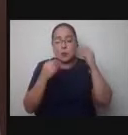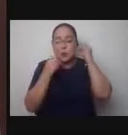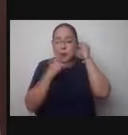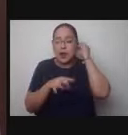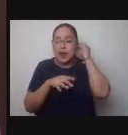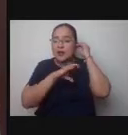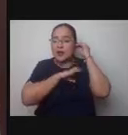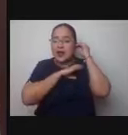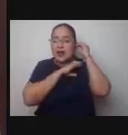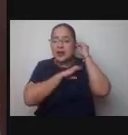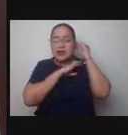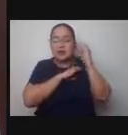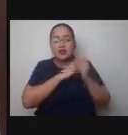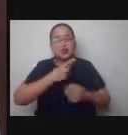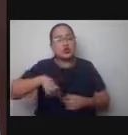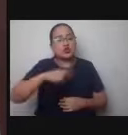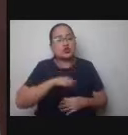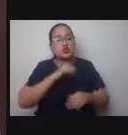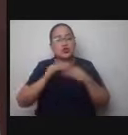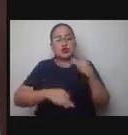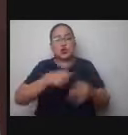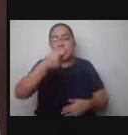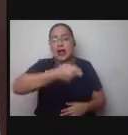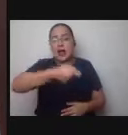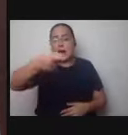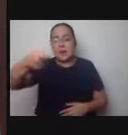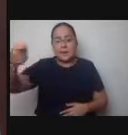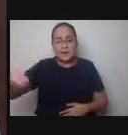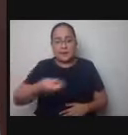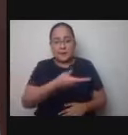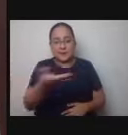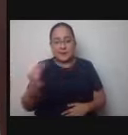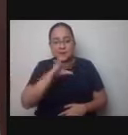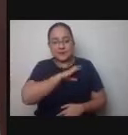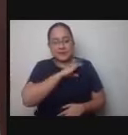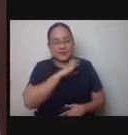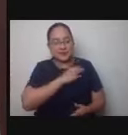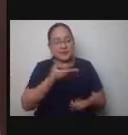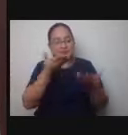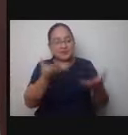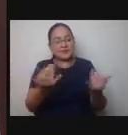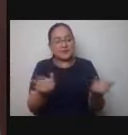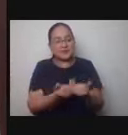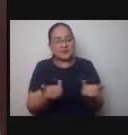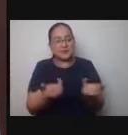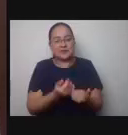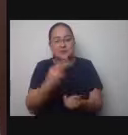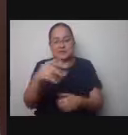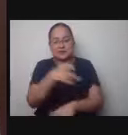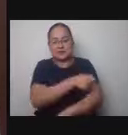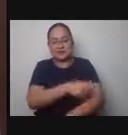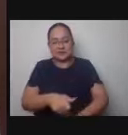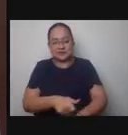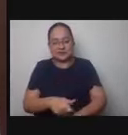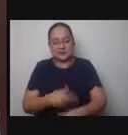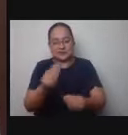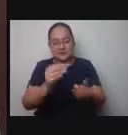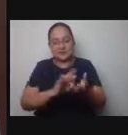mucho y le mandamos todos aquí un fuerte abrazo y un cariño enorme para usted y para toda su familia. Gracias, magistrada, por estar con